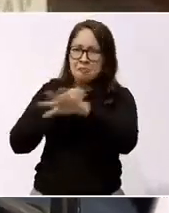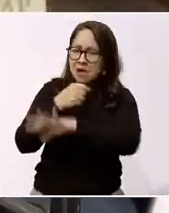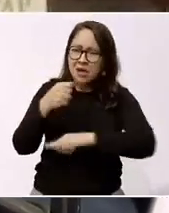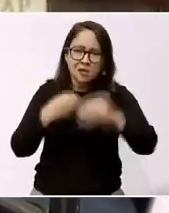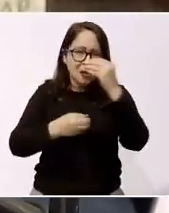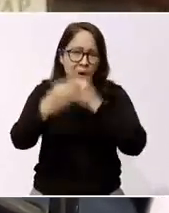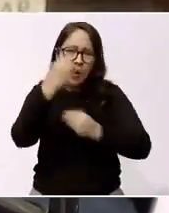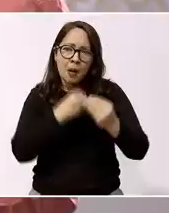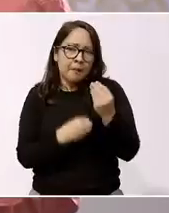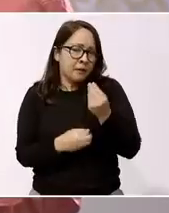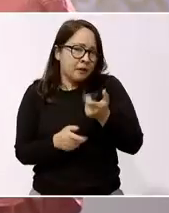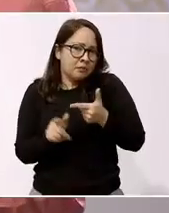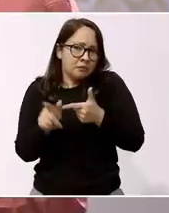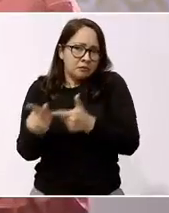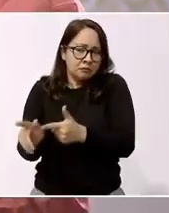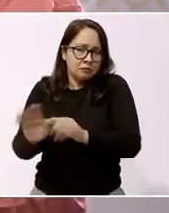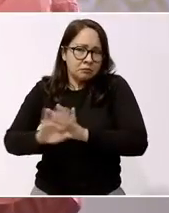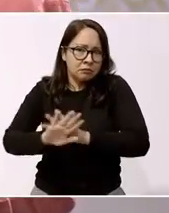básicos.